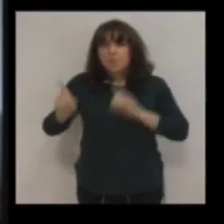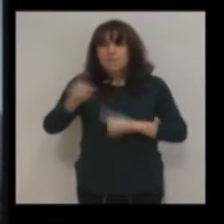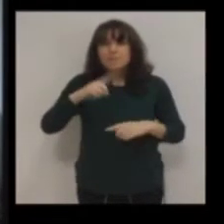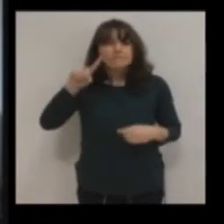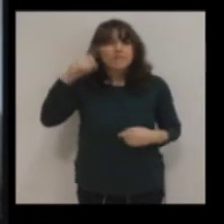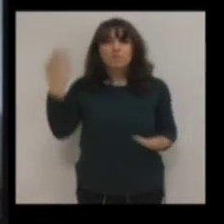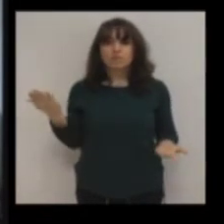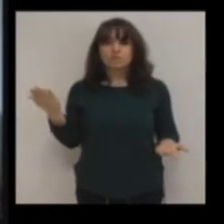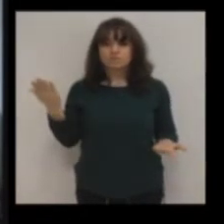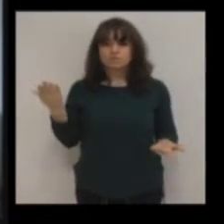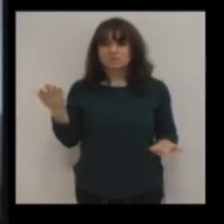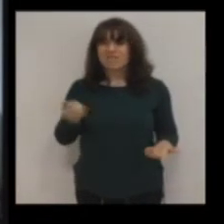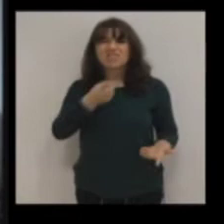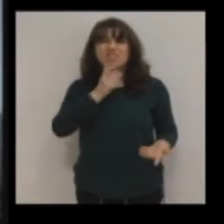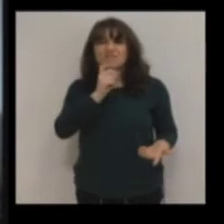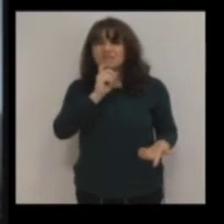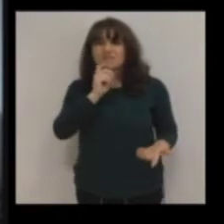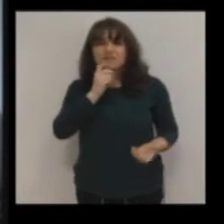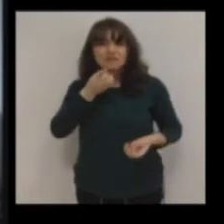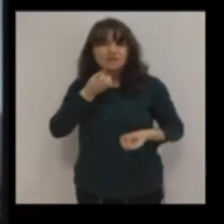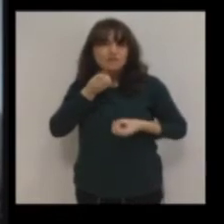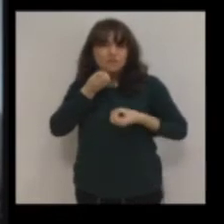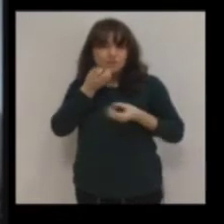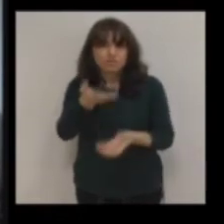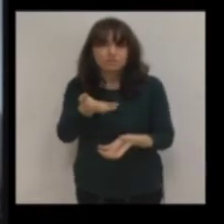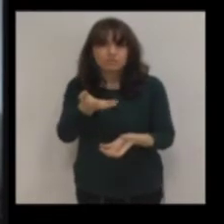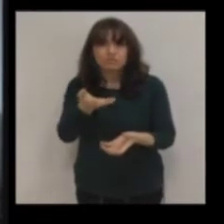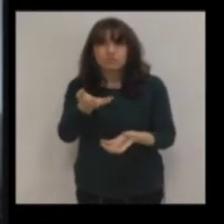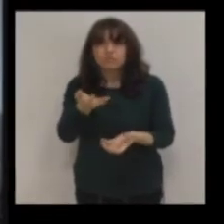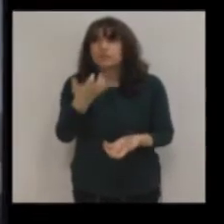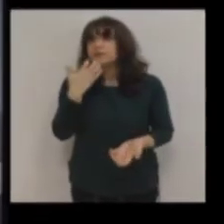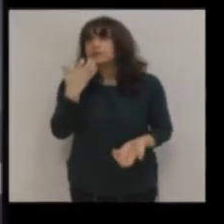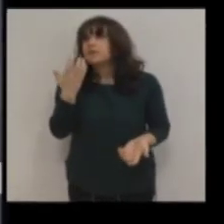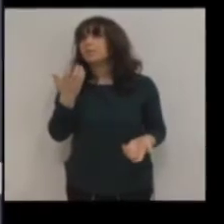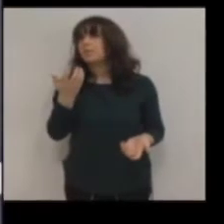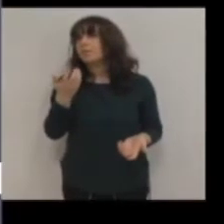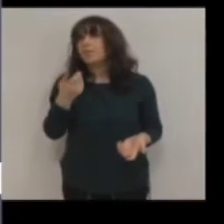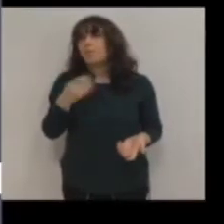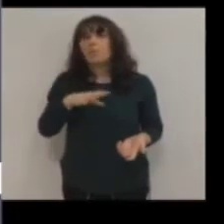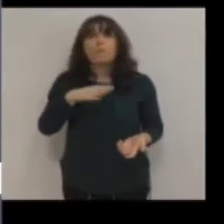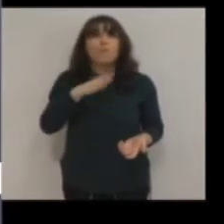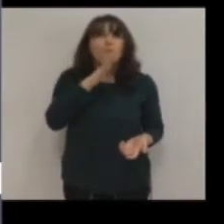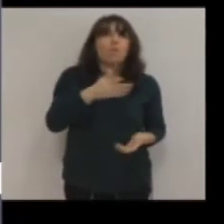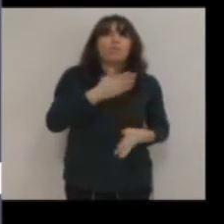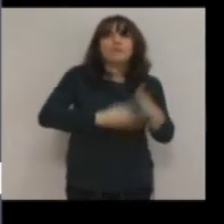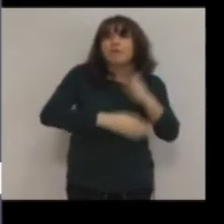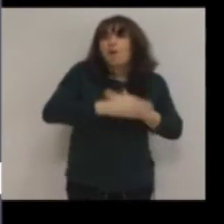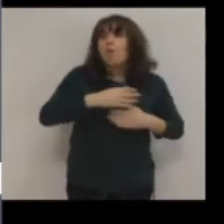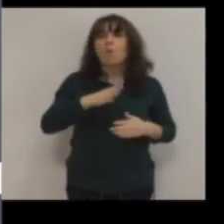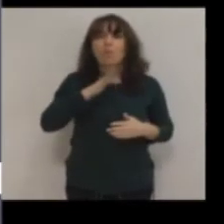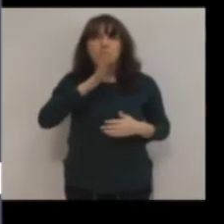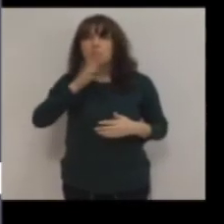para ser debidamente informados. Porque si no es por un motivo de discapacidad... es...